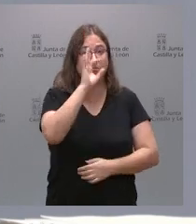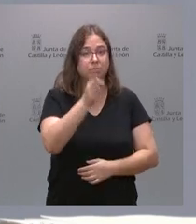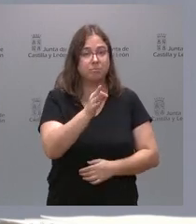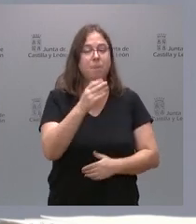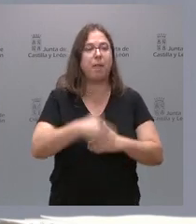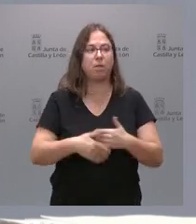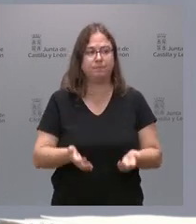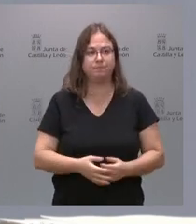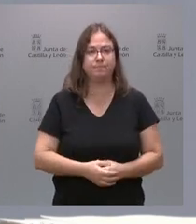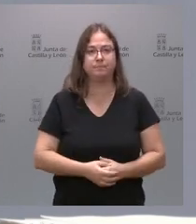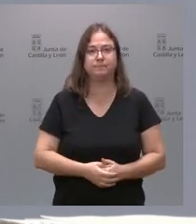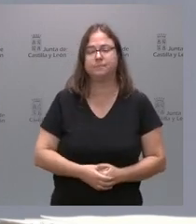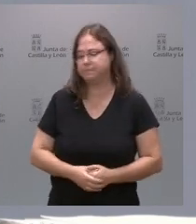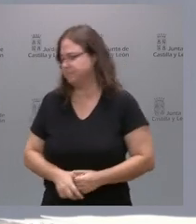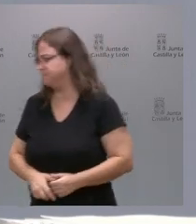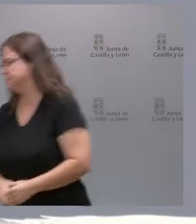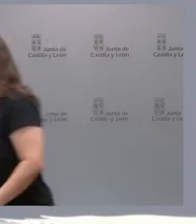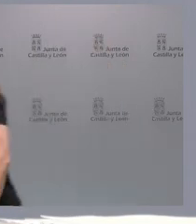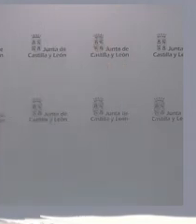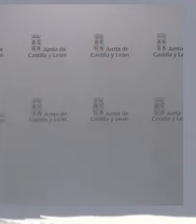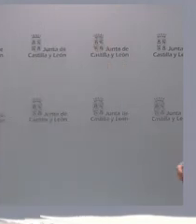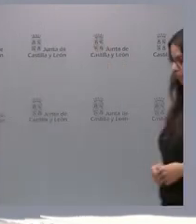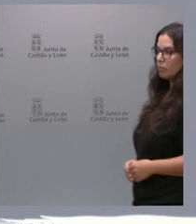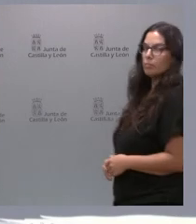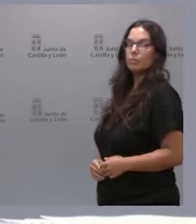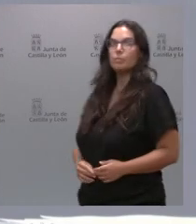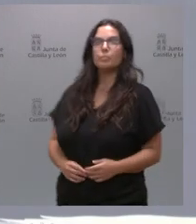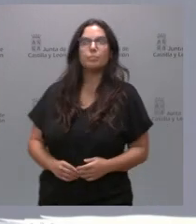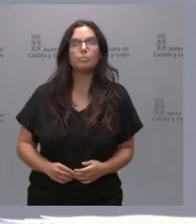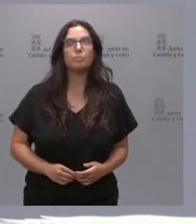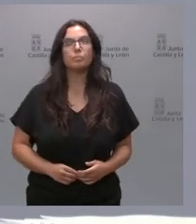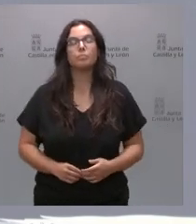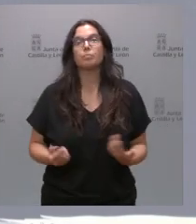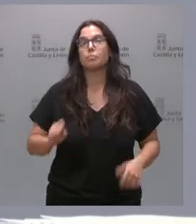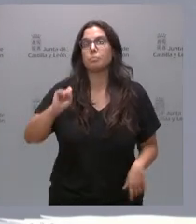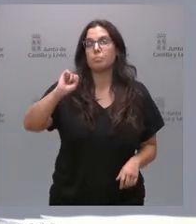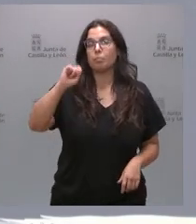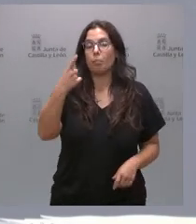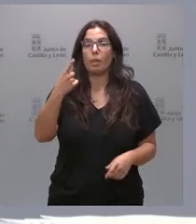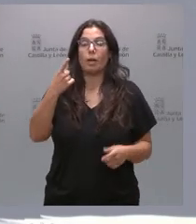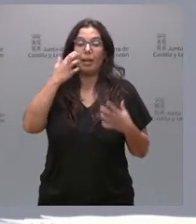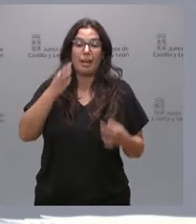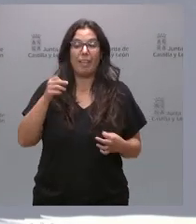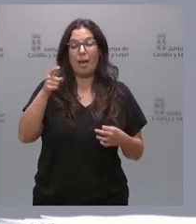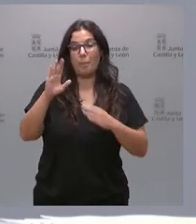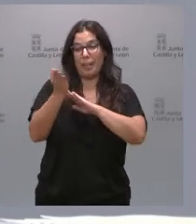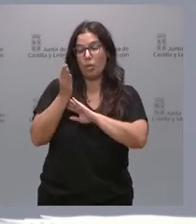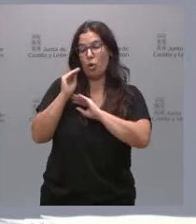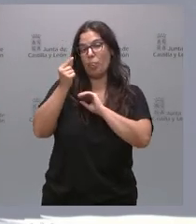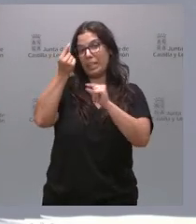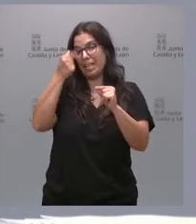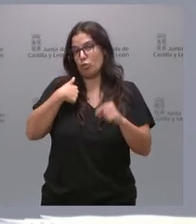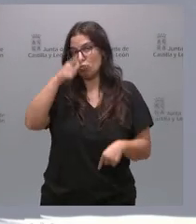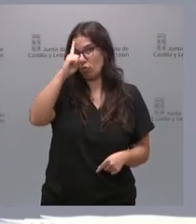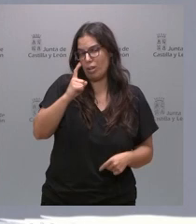en qué plazos Muchas gracias sobre el primero de los puntos sin conocer el detalle de lo que esté planteado y pronunciarse pero con